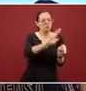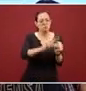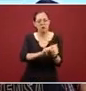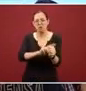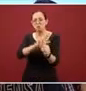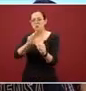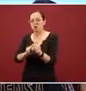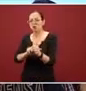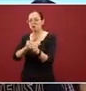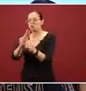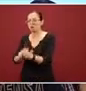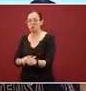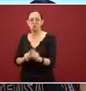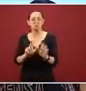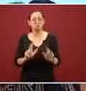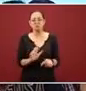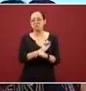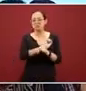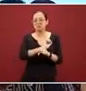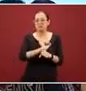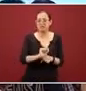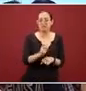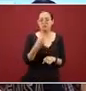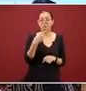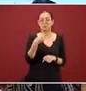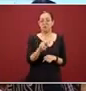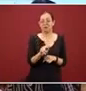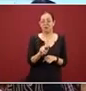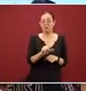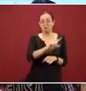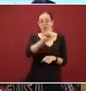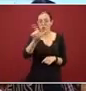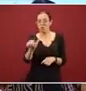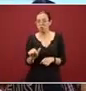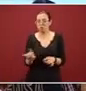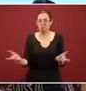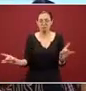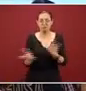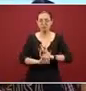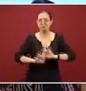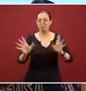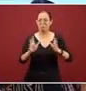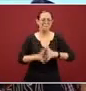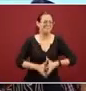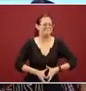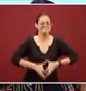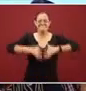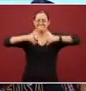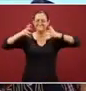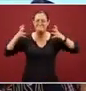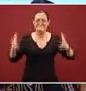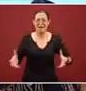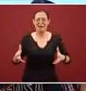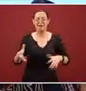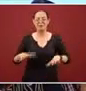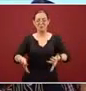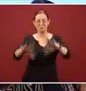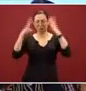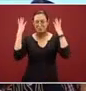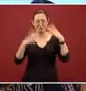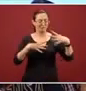Hasta que llegaron a un punto, y lo voy a ilustrar con la curva de Italia, en donde empezaron a tener un cambio más